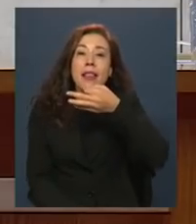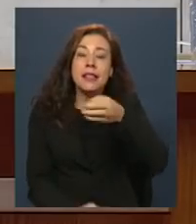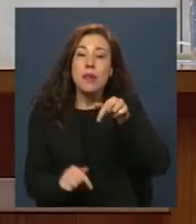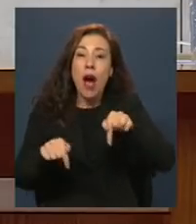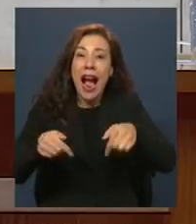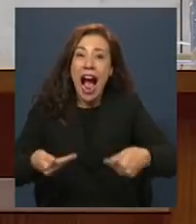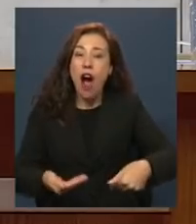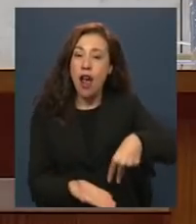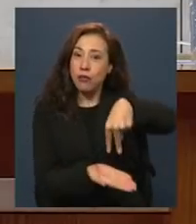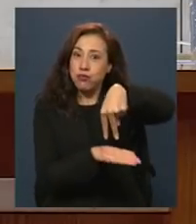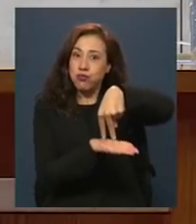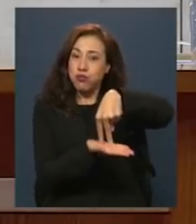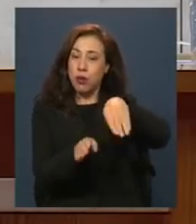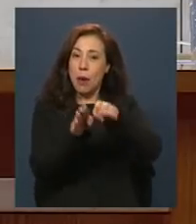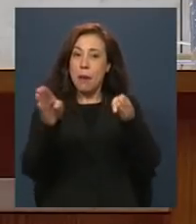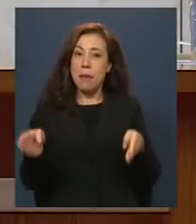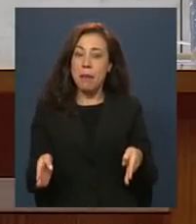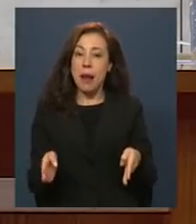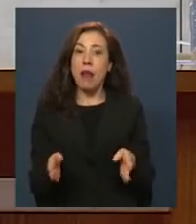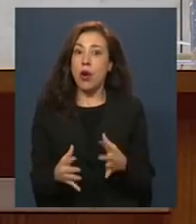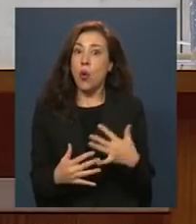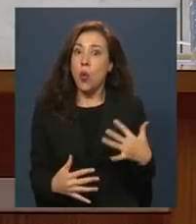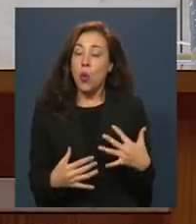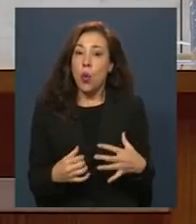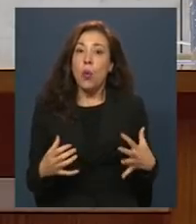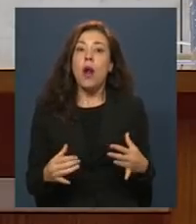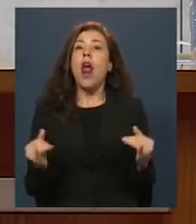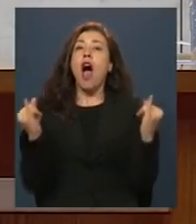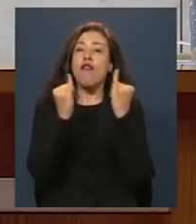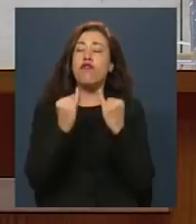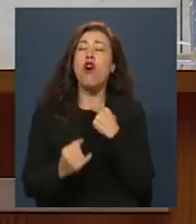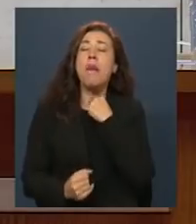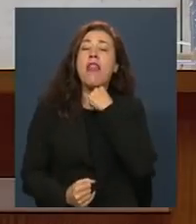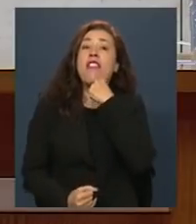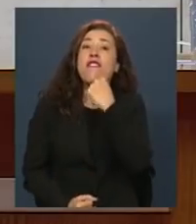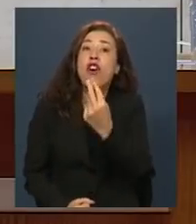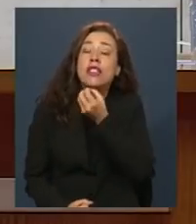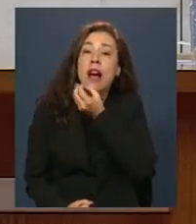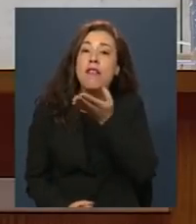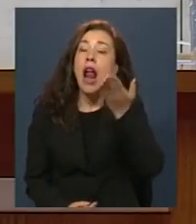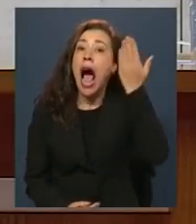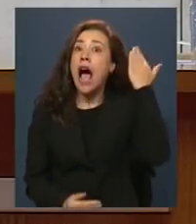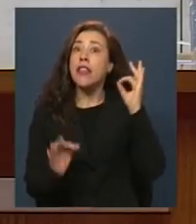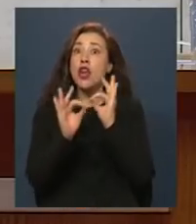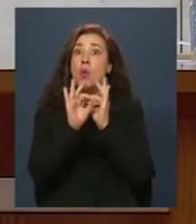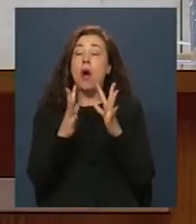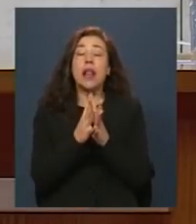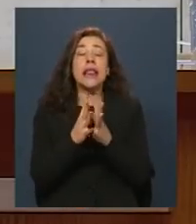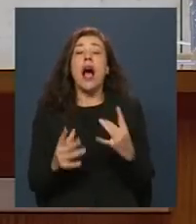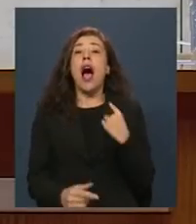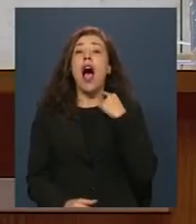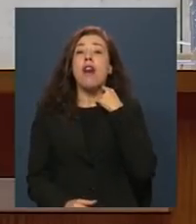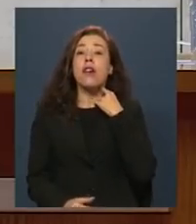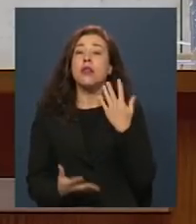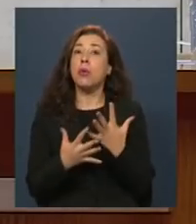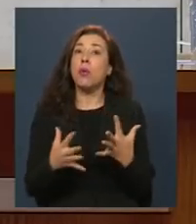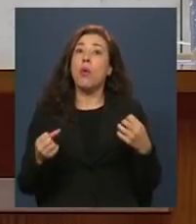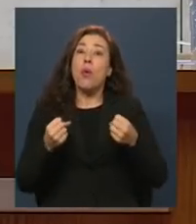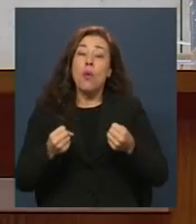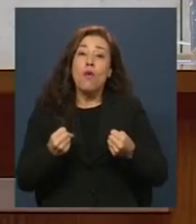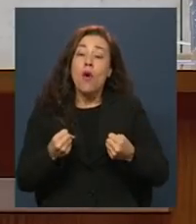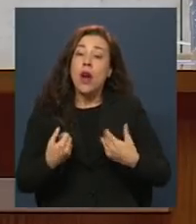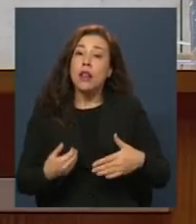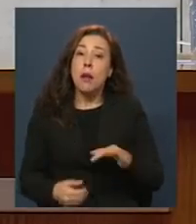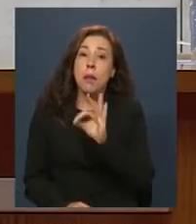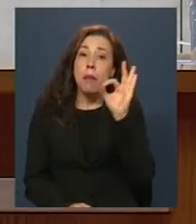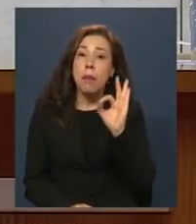este podio, la gravedad y el timbre del discurso habían sido tan afectados por la perturbadora